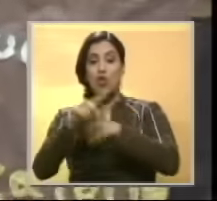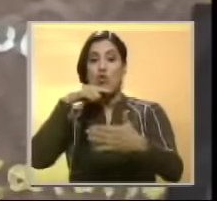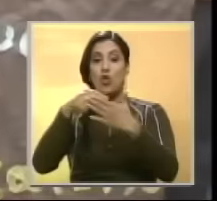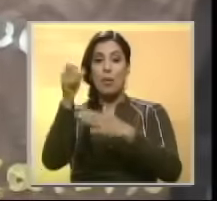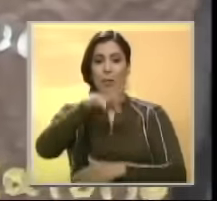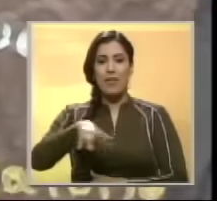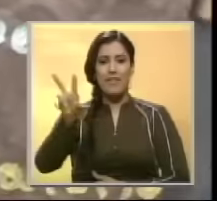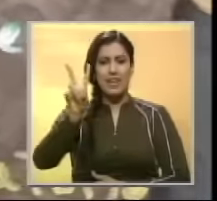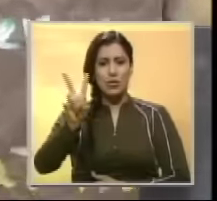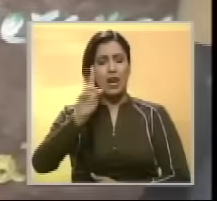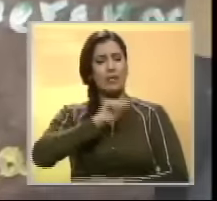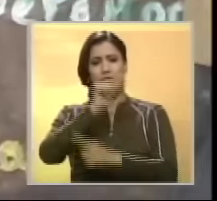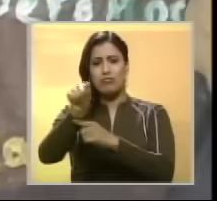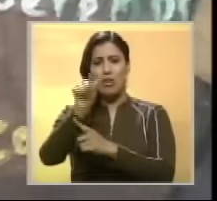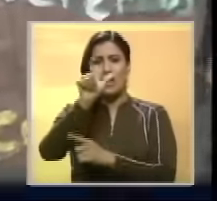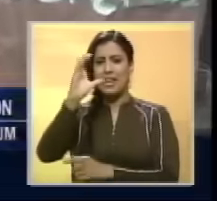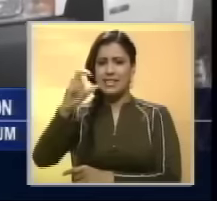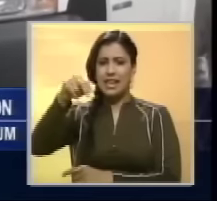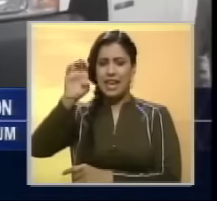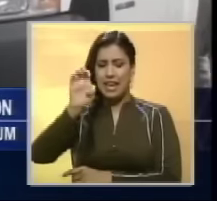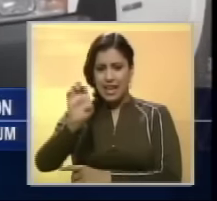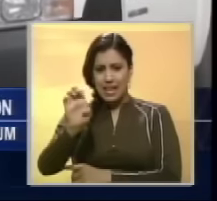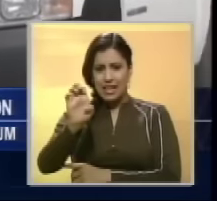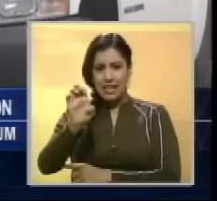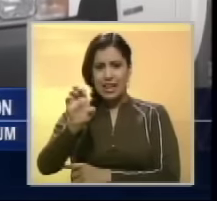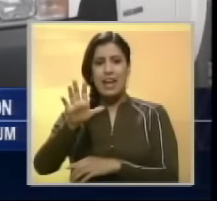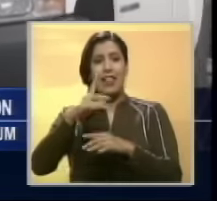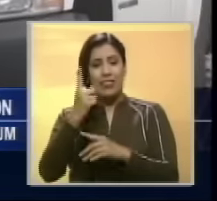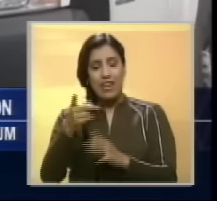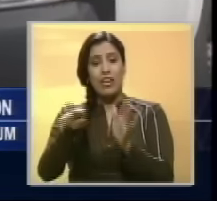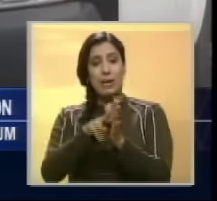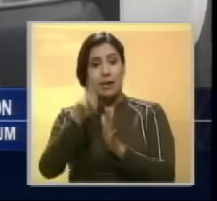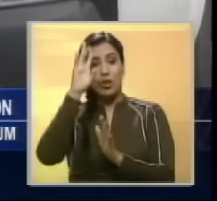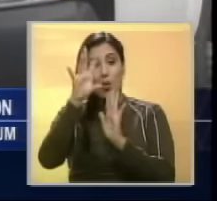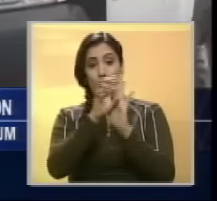parlamentar le ex consejo